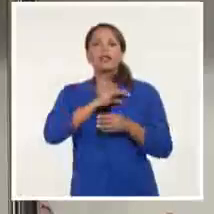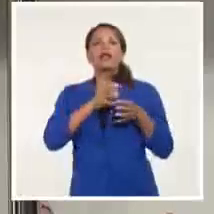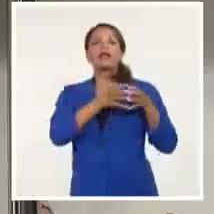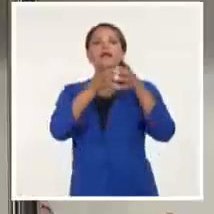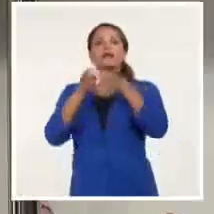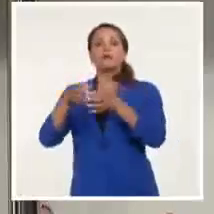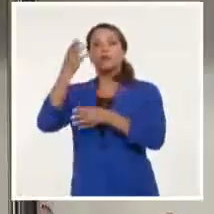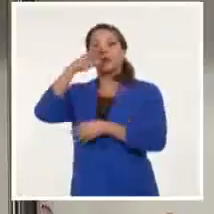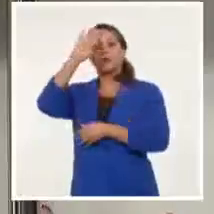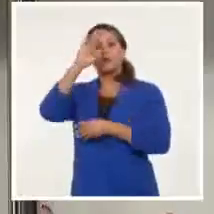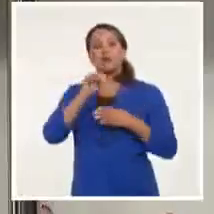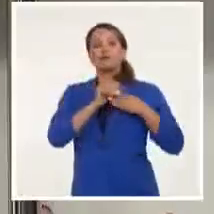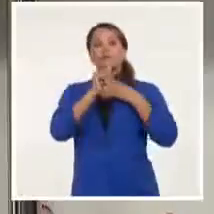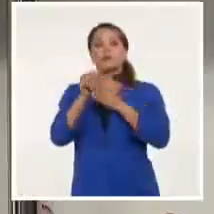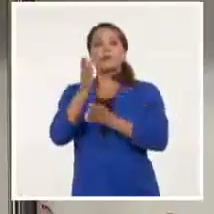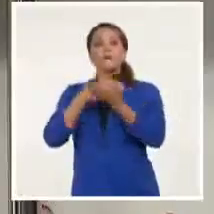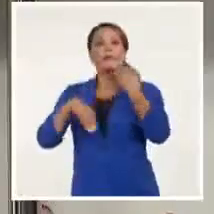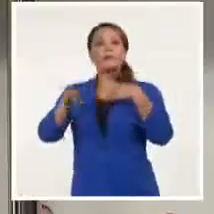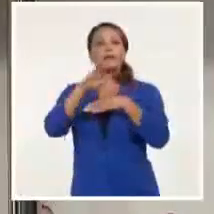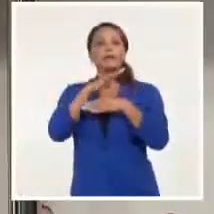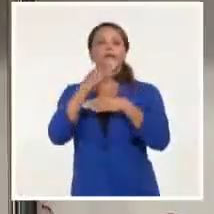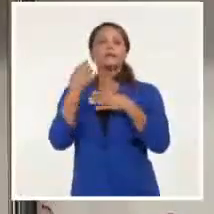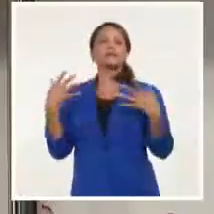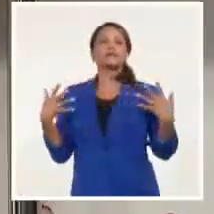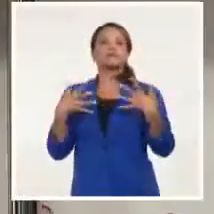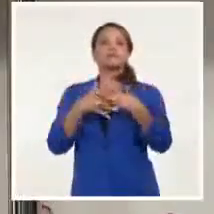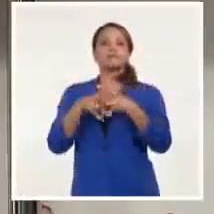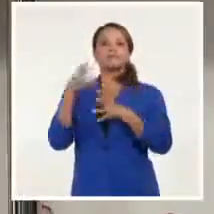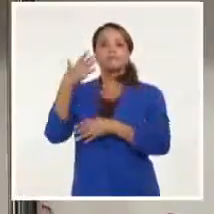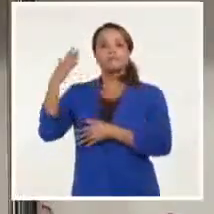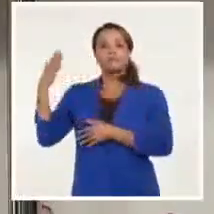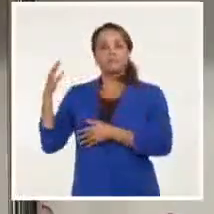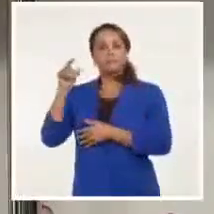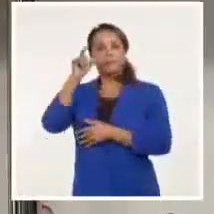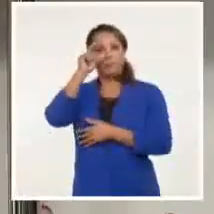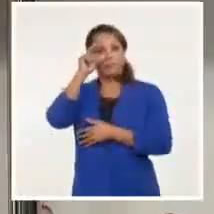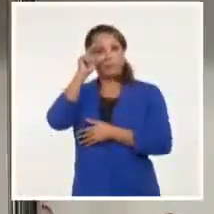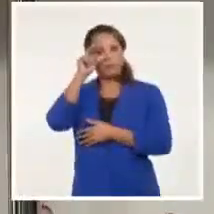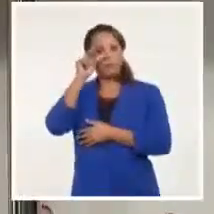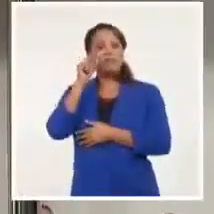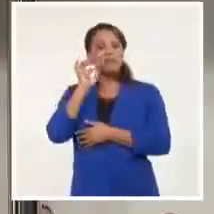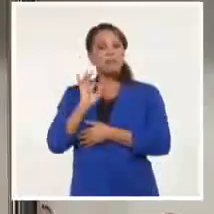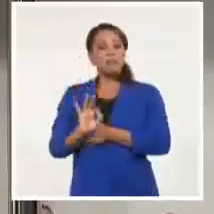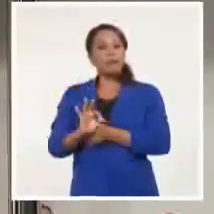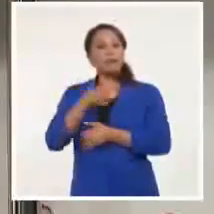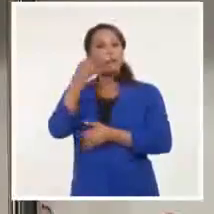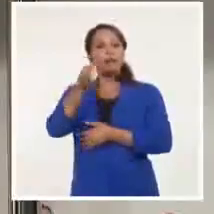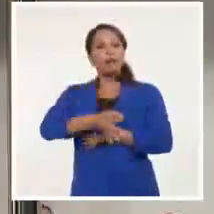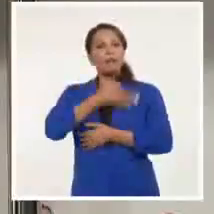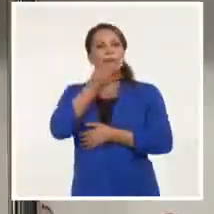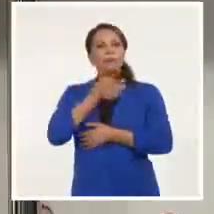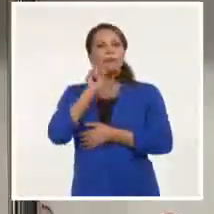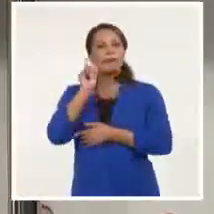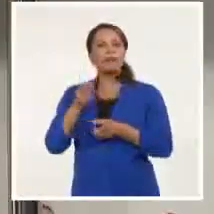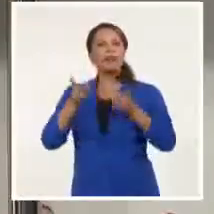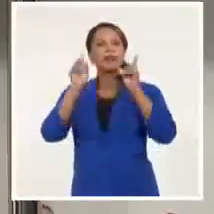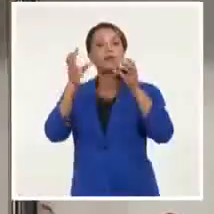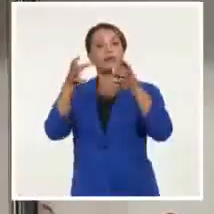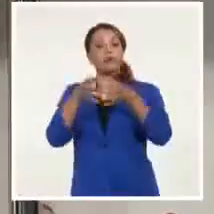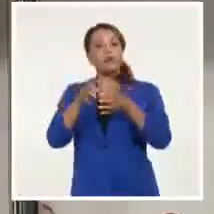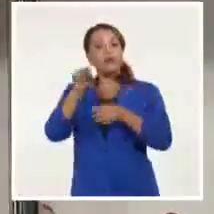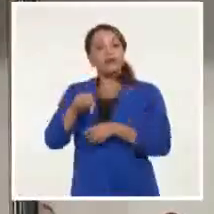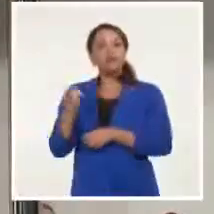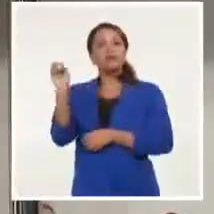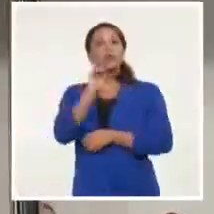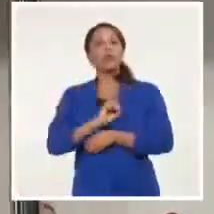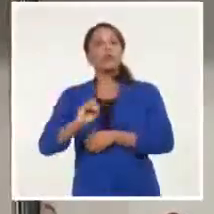está encabezada por el ministro de Relaciones Exteriores, Bruno Rodríguez Parrilla, quien señaló que la cita de hoy es una